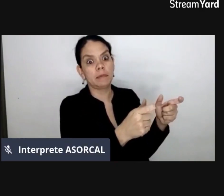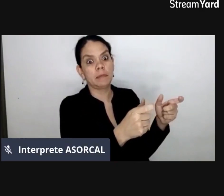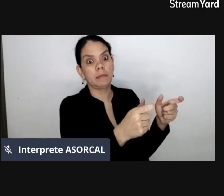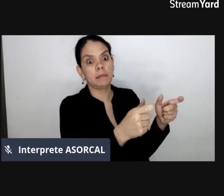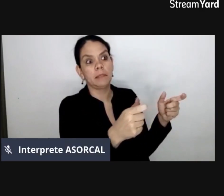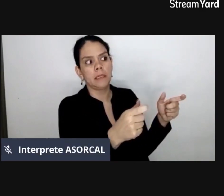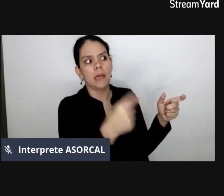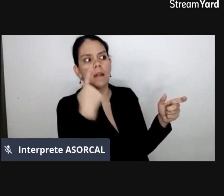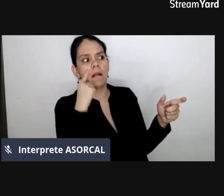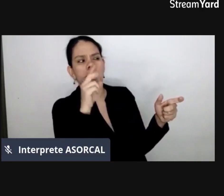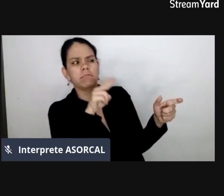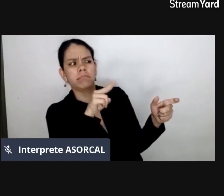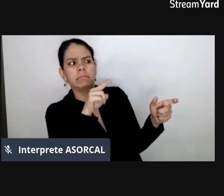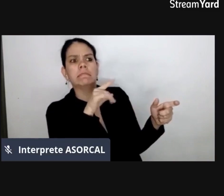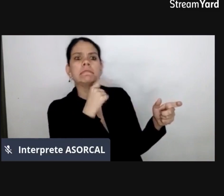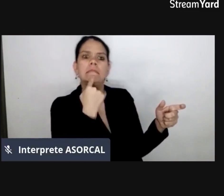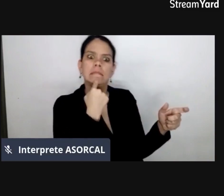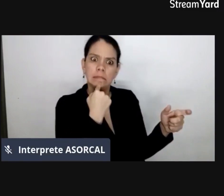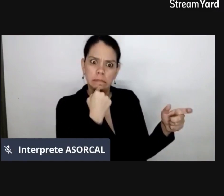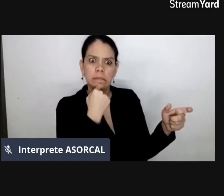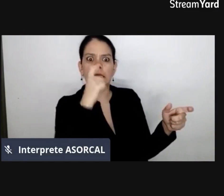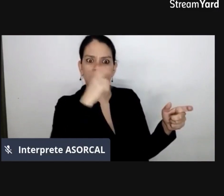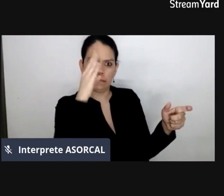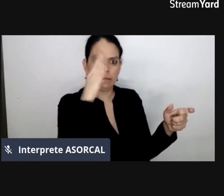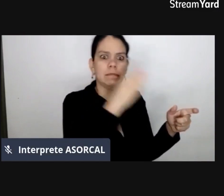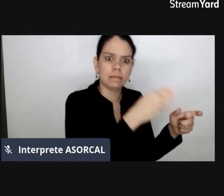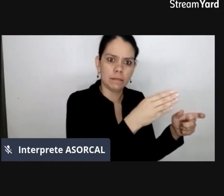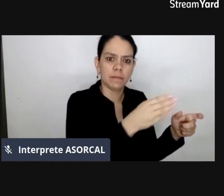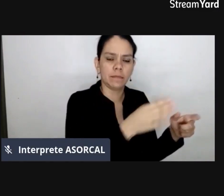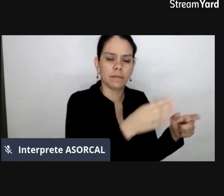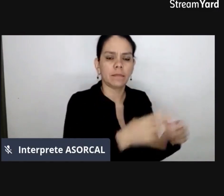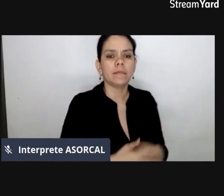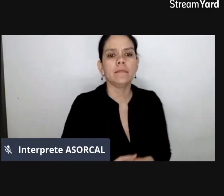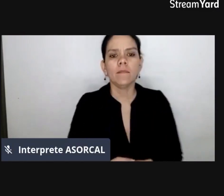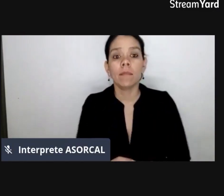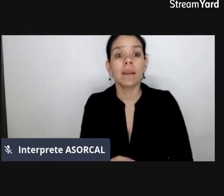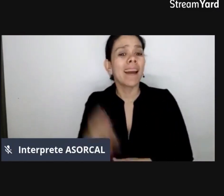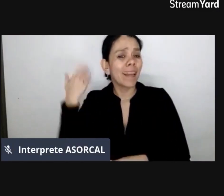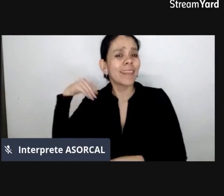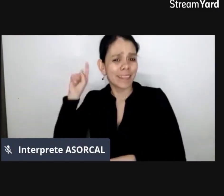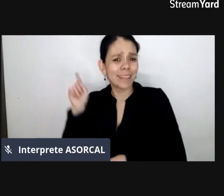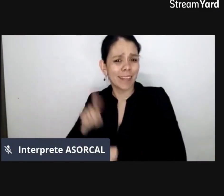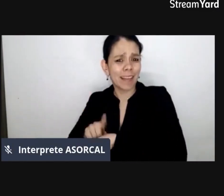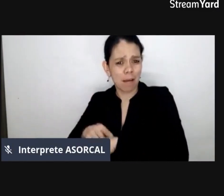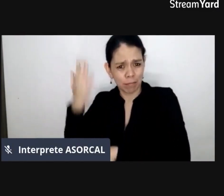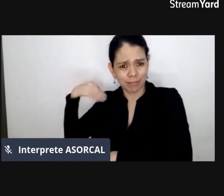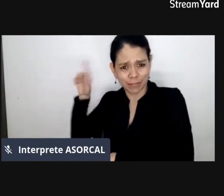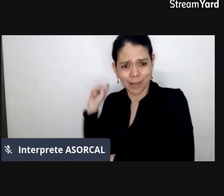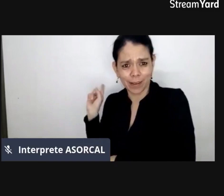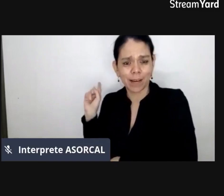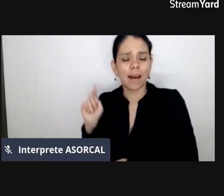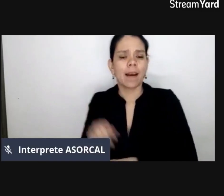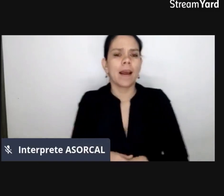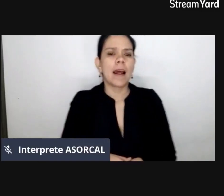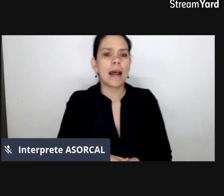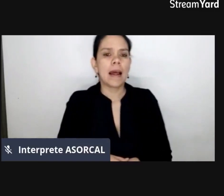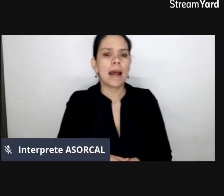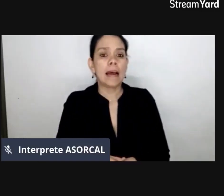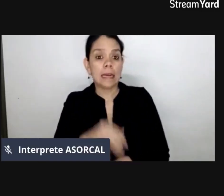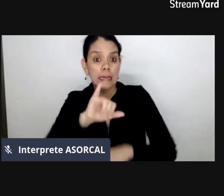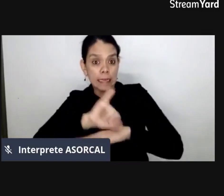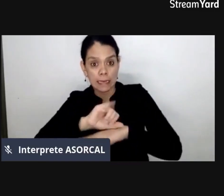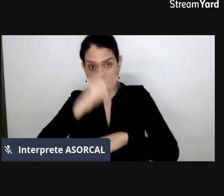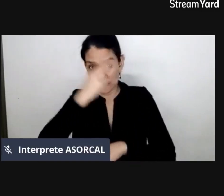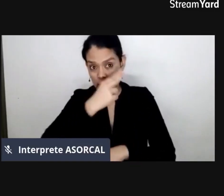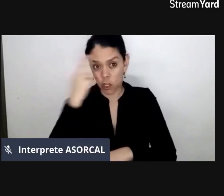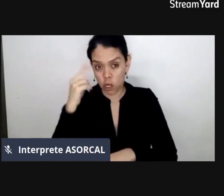En el interior de la Iglesia Católica, que en esos tiempos, y todavía ahora, pero más en esos tiempos, tenía una inmensa influencia,